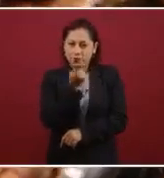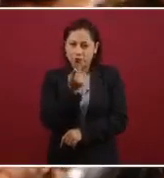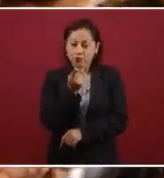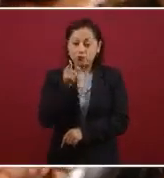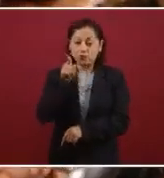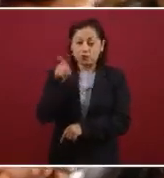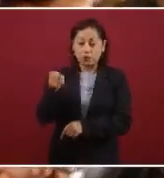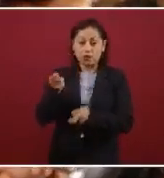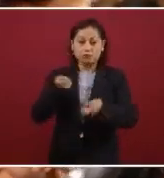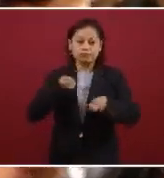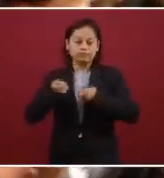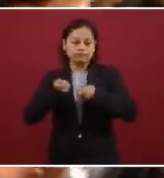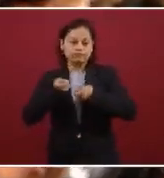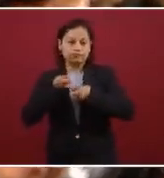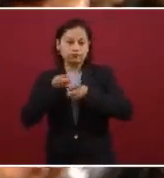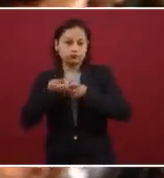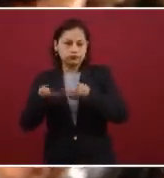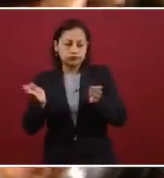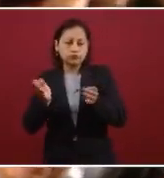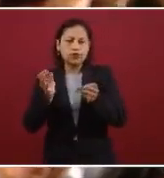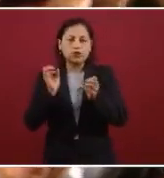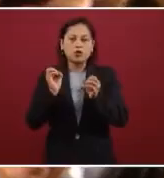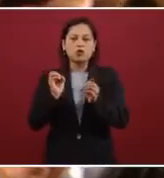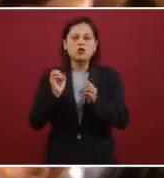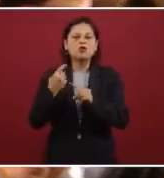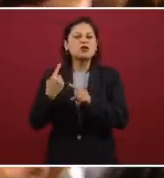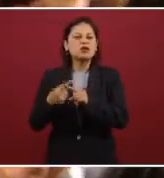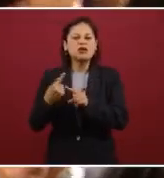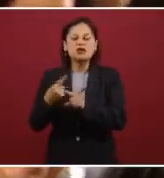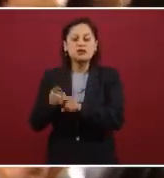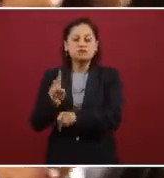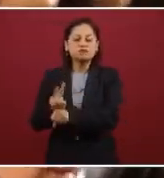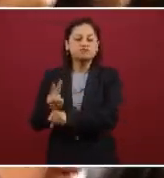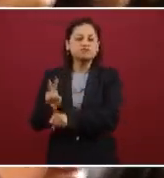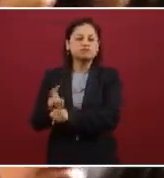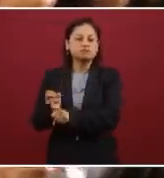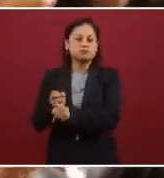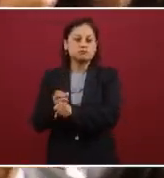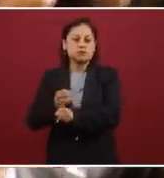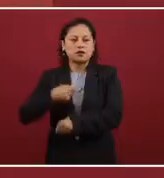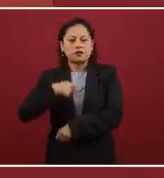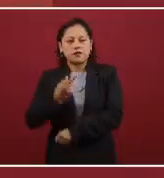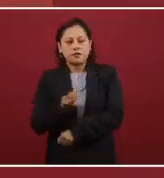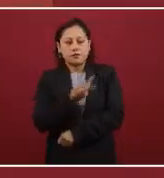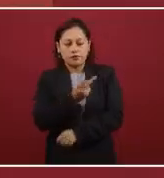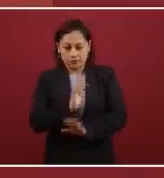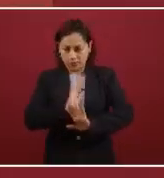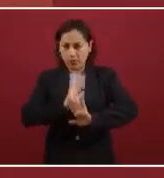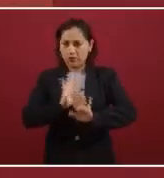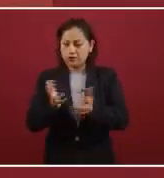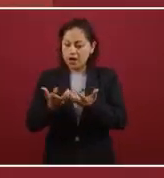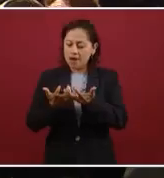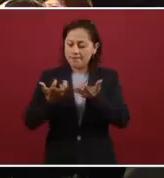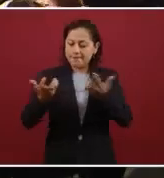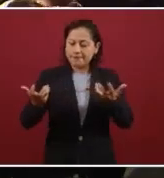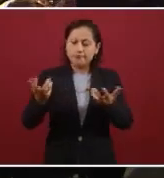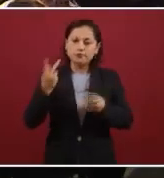pregunto, ¿qué tan importante es para usted, presidente, separar el poder político del poder mediático? Muchas